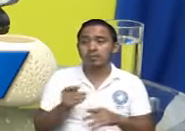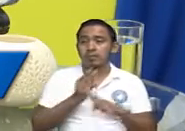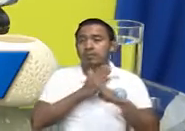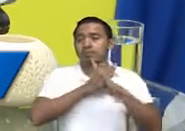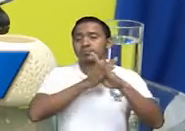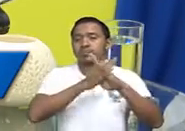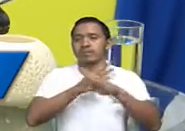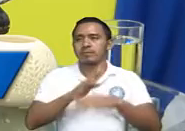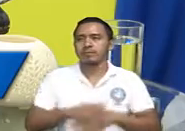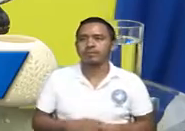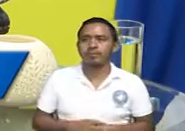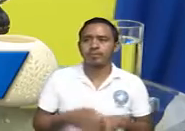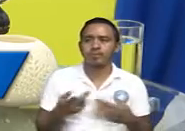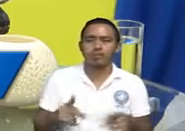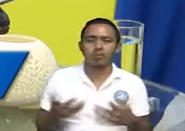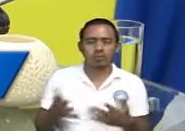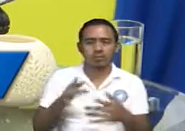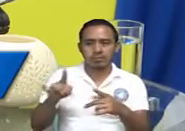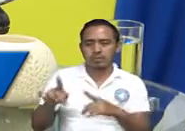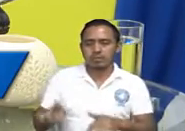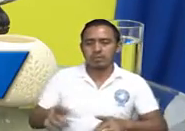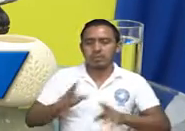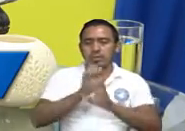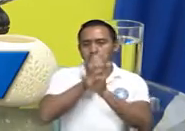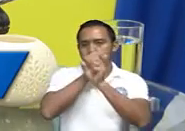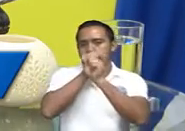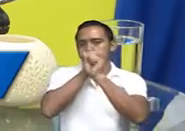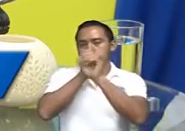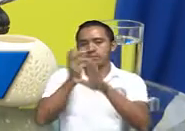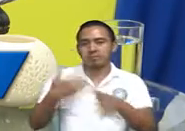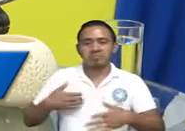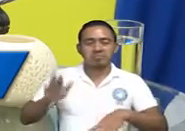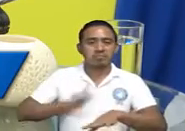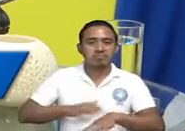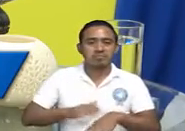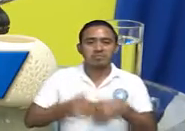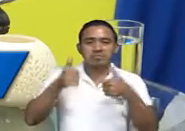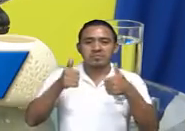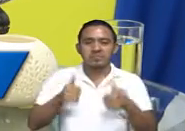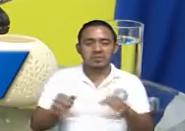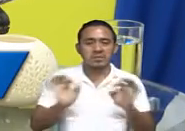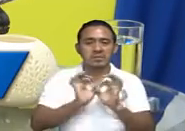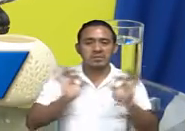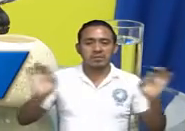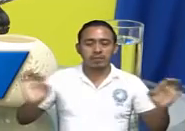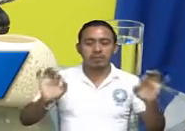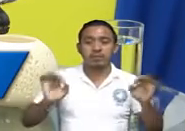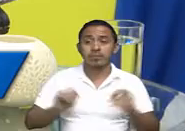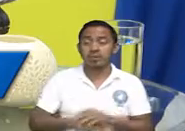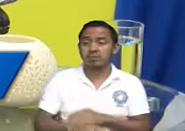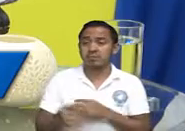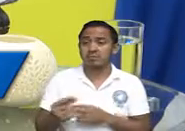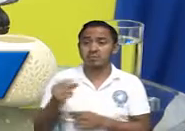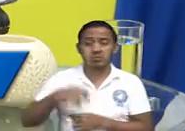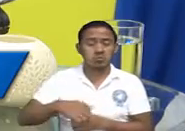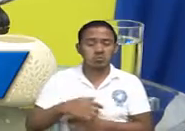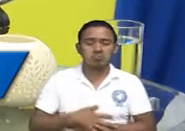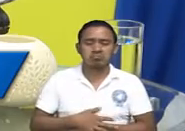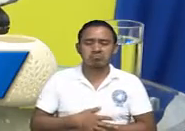prevenirlo, pero lo peligroso es en aquellas personas que no avisan, sí, que lo hacen de la noche a la mañana.